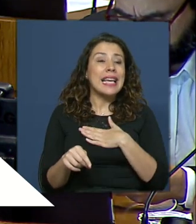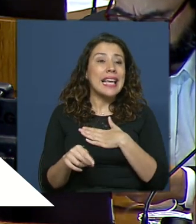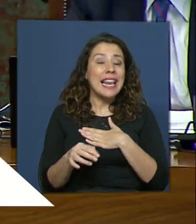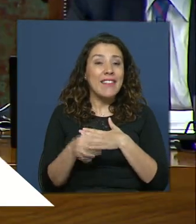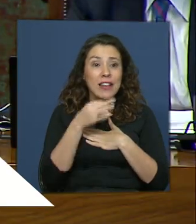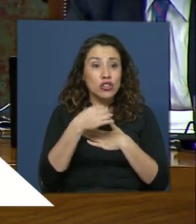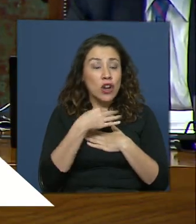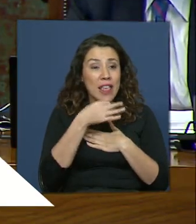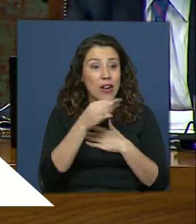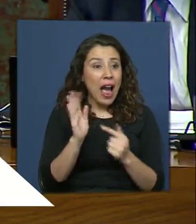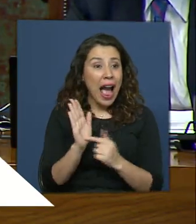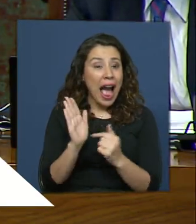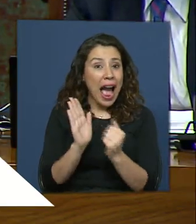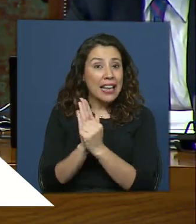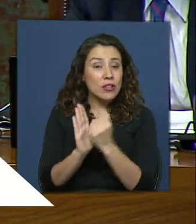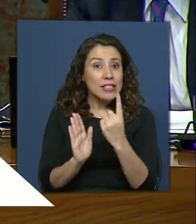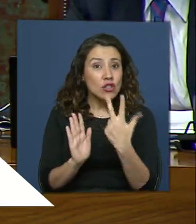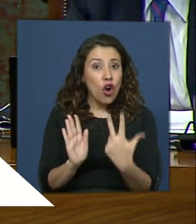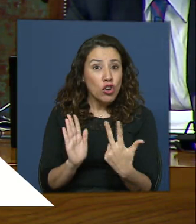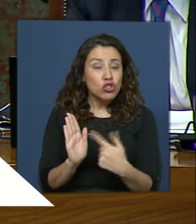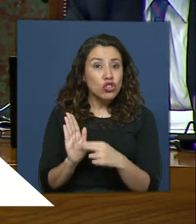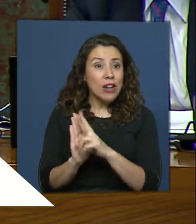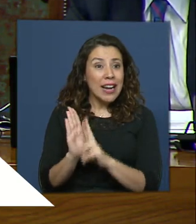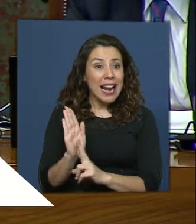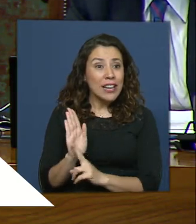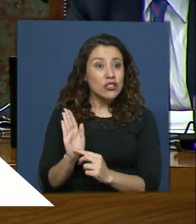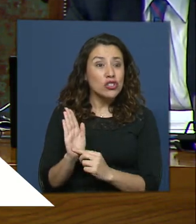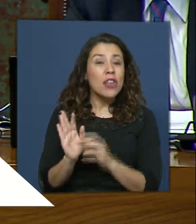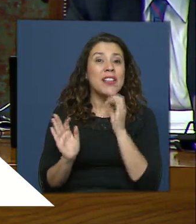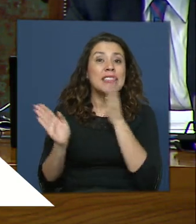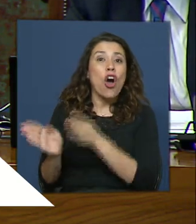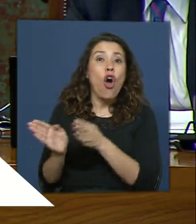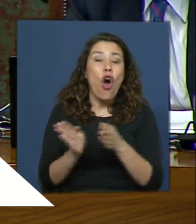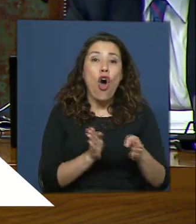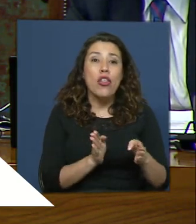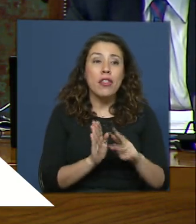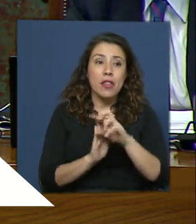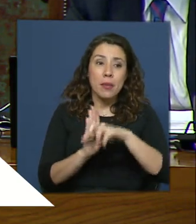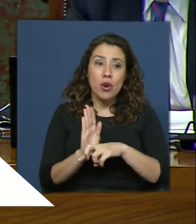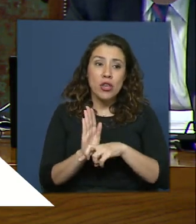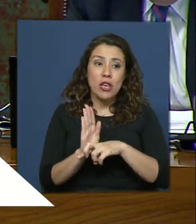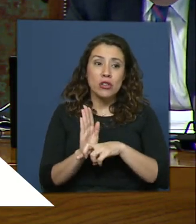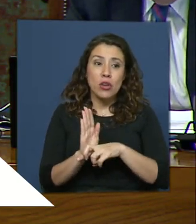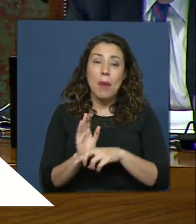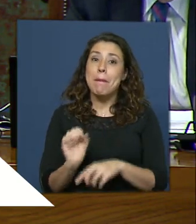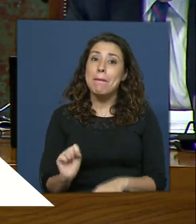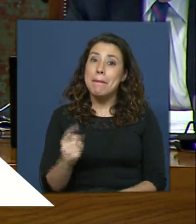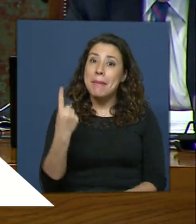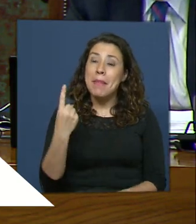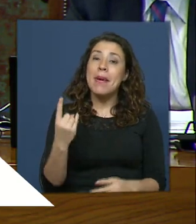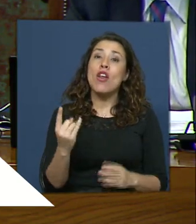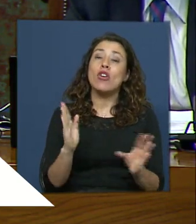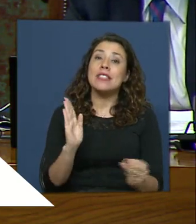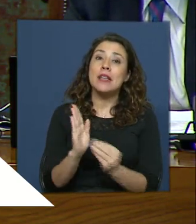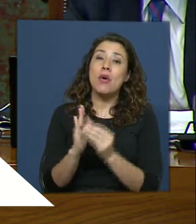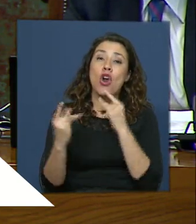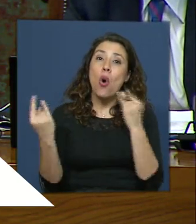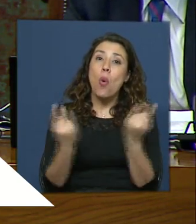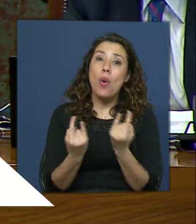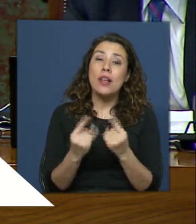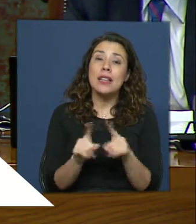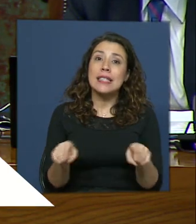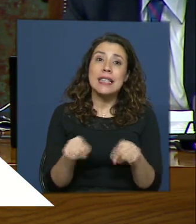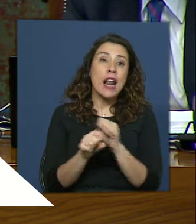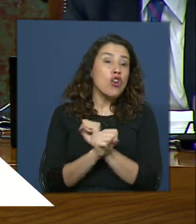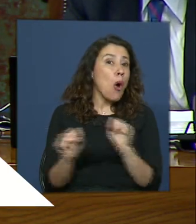le estoy diciendo es que el artículo 108 en relación con el 109 fija el orden de los proyectos y dice que van primero los con urgencia. La sala no